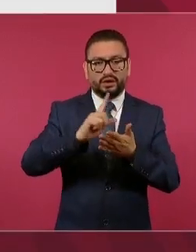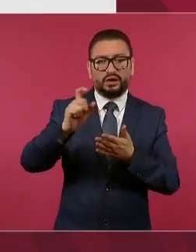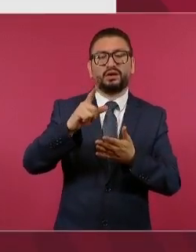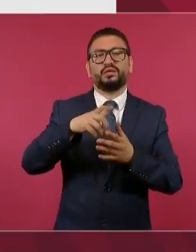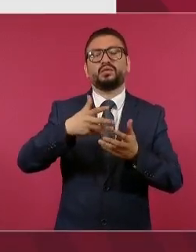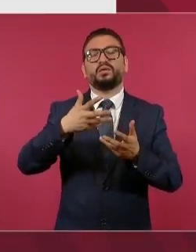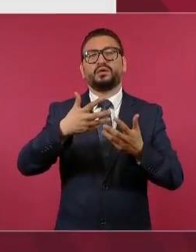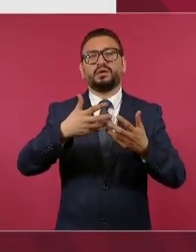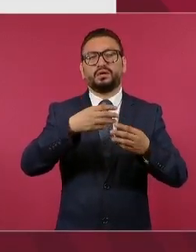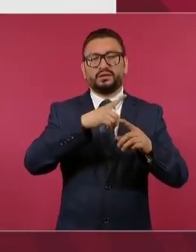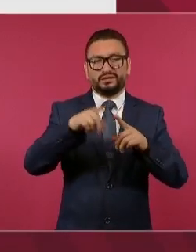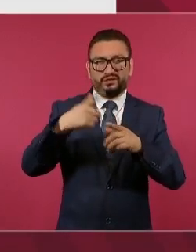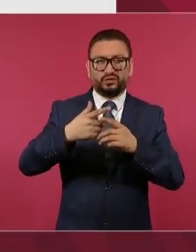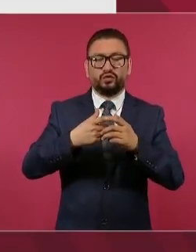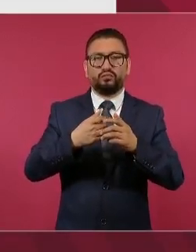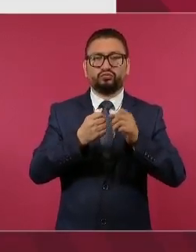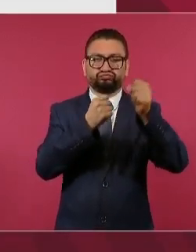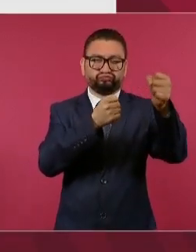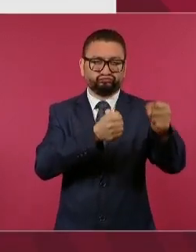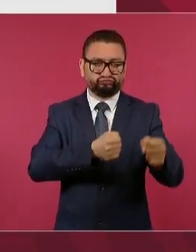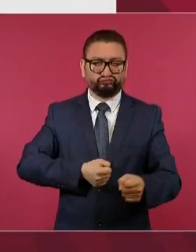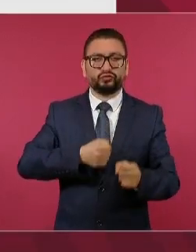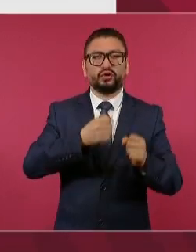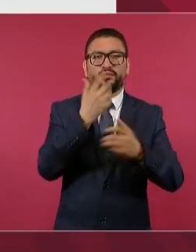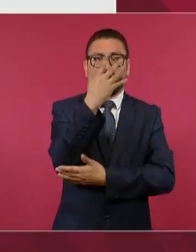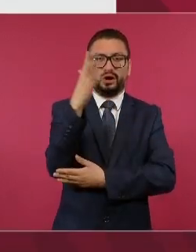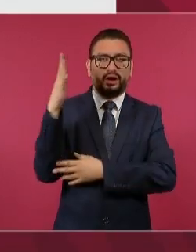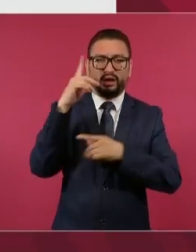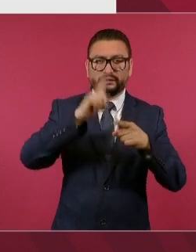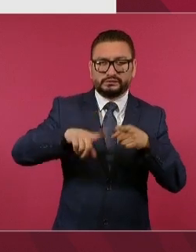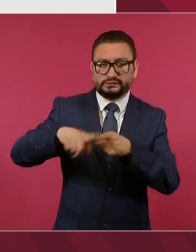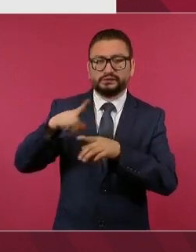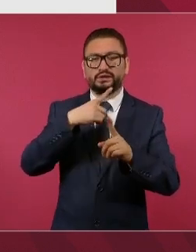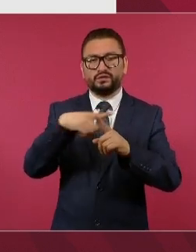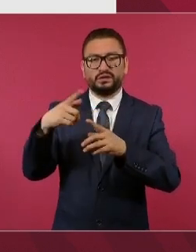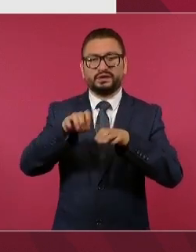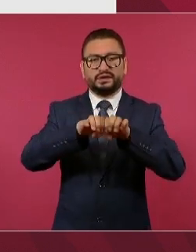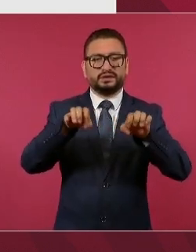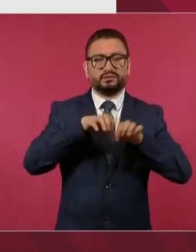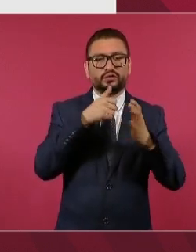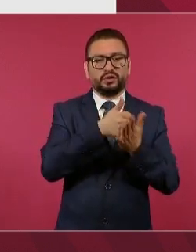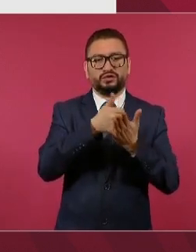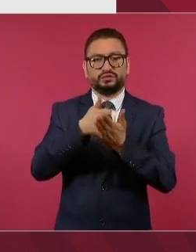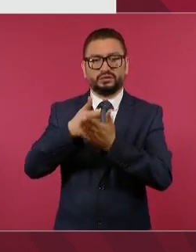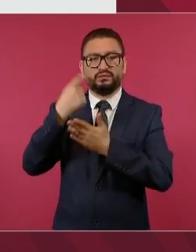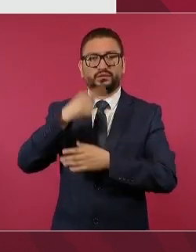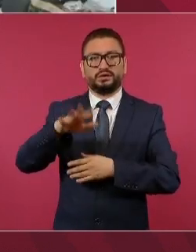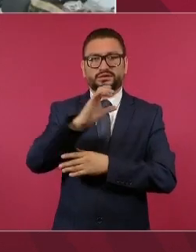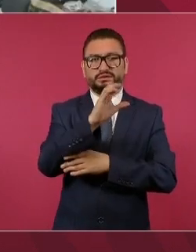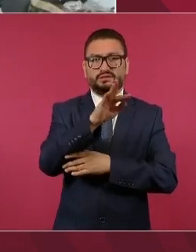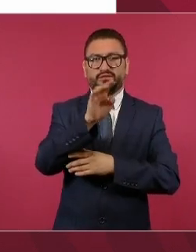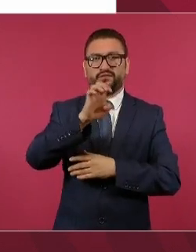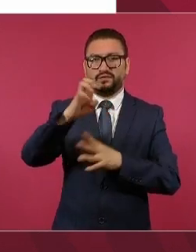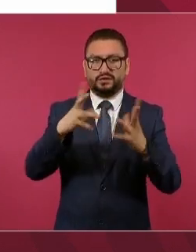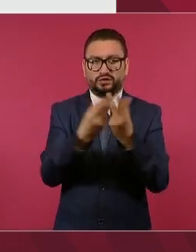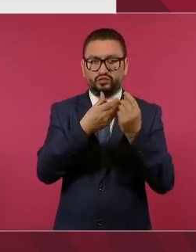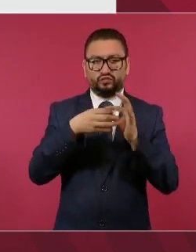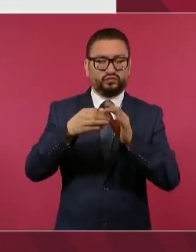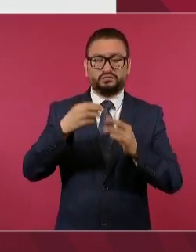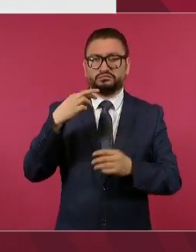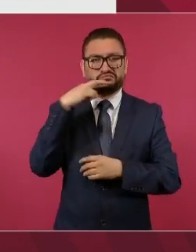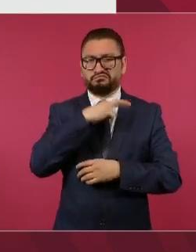con motosierras, con todo el equipo, nos da la oportunidad de ayudar a la población, con todo el equipo de CFE de manera